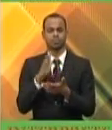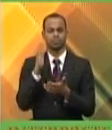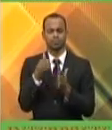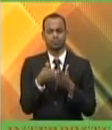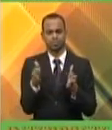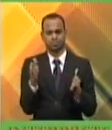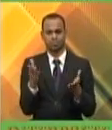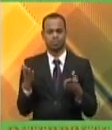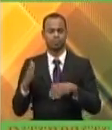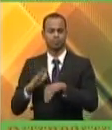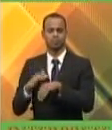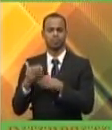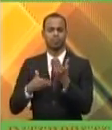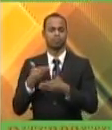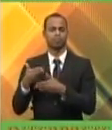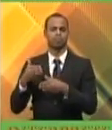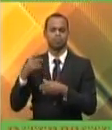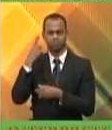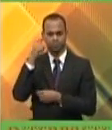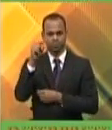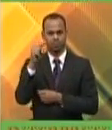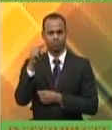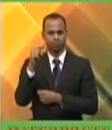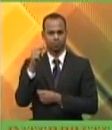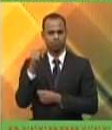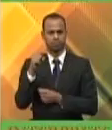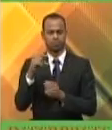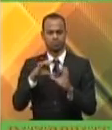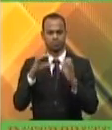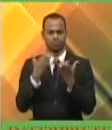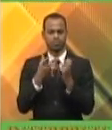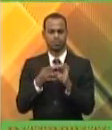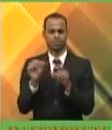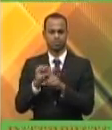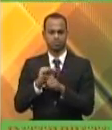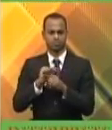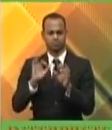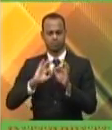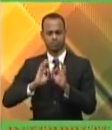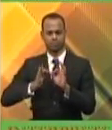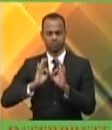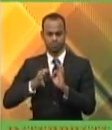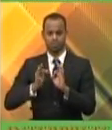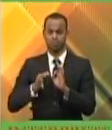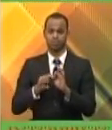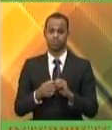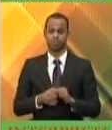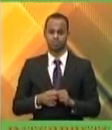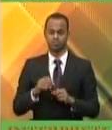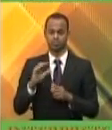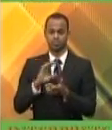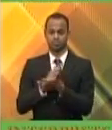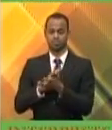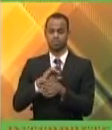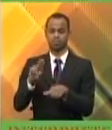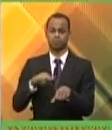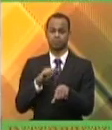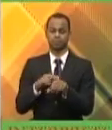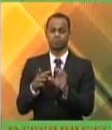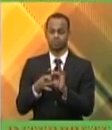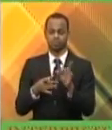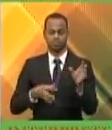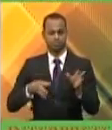abierto el proceso de la el curso de formación de los intérpretes jurídicos escuela nacional de la judicatura